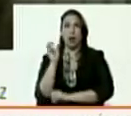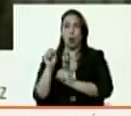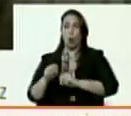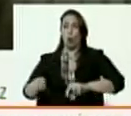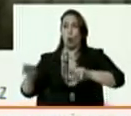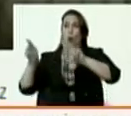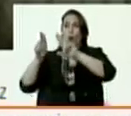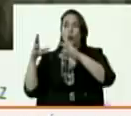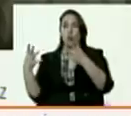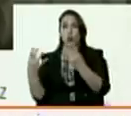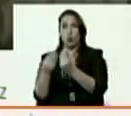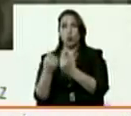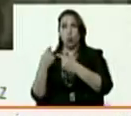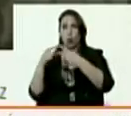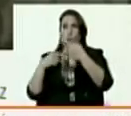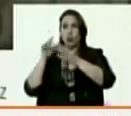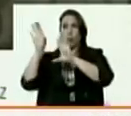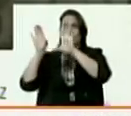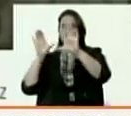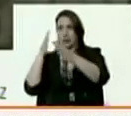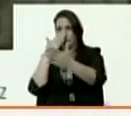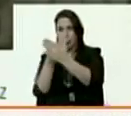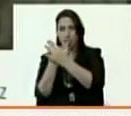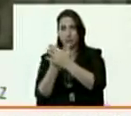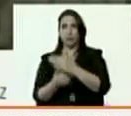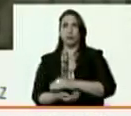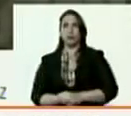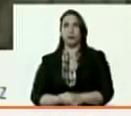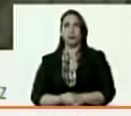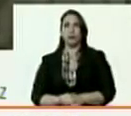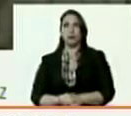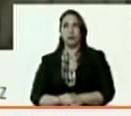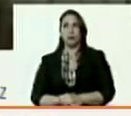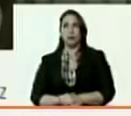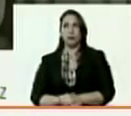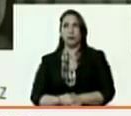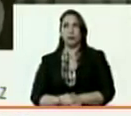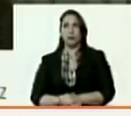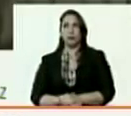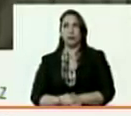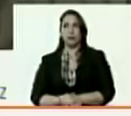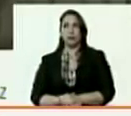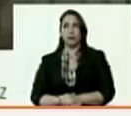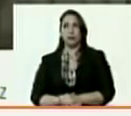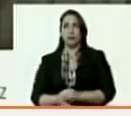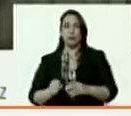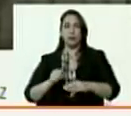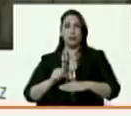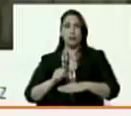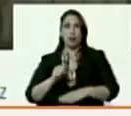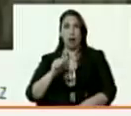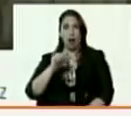Unidas, junto a otros países de la alternativa de la Alianza Bolivariana